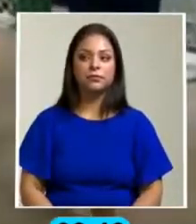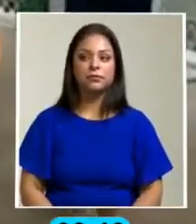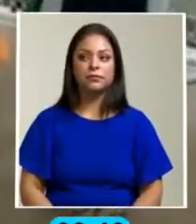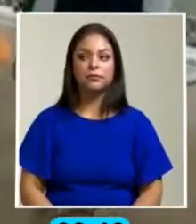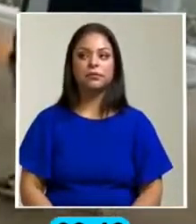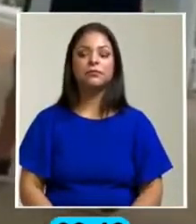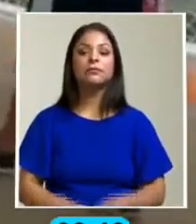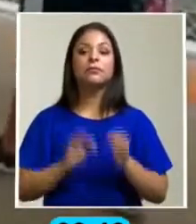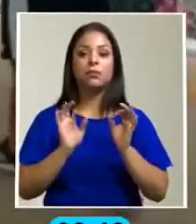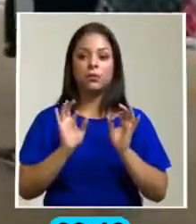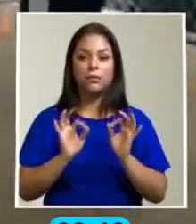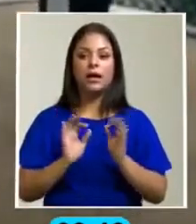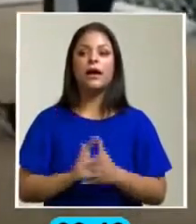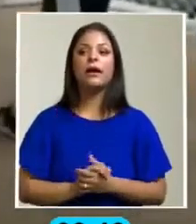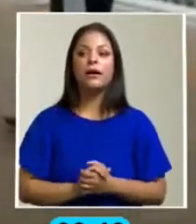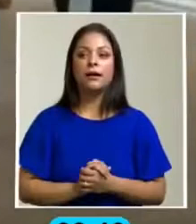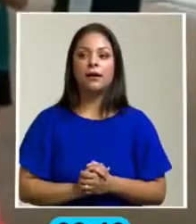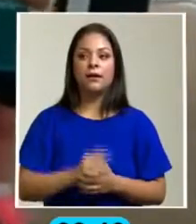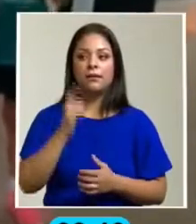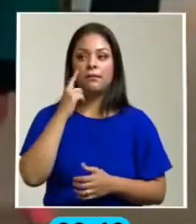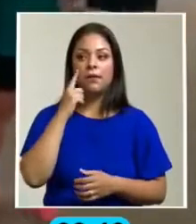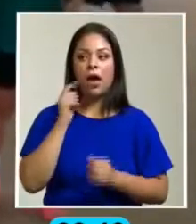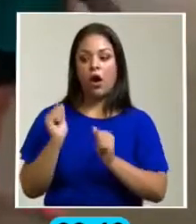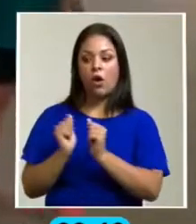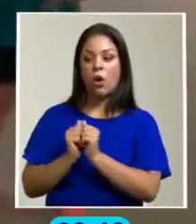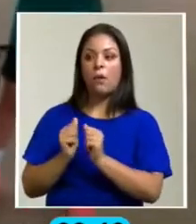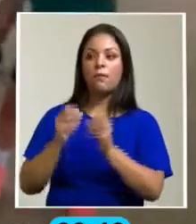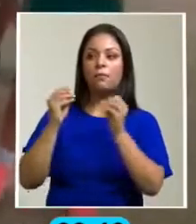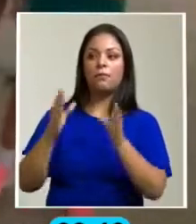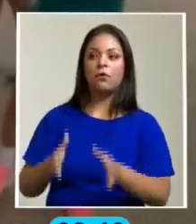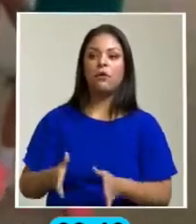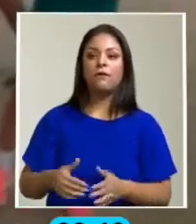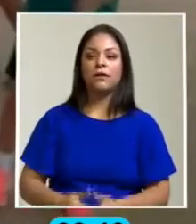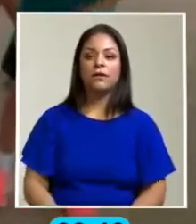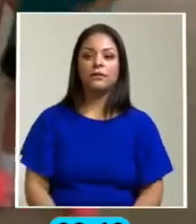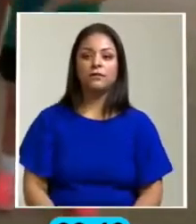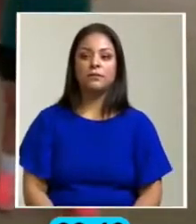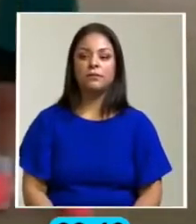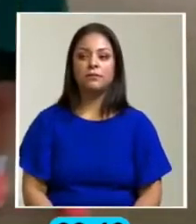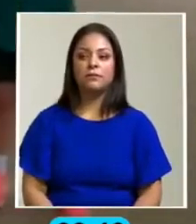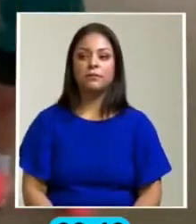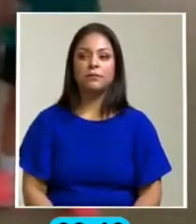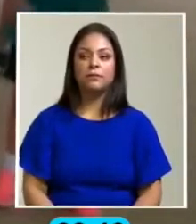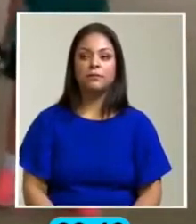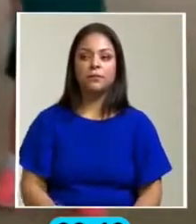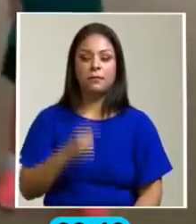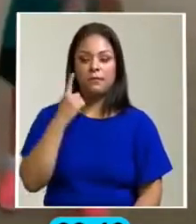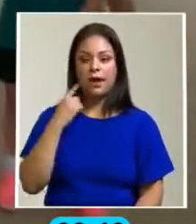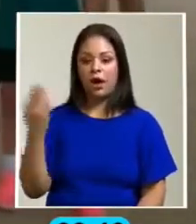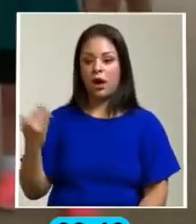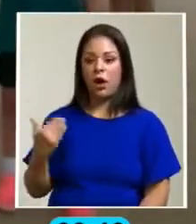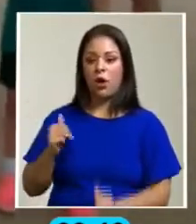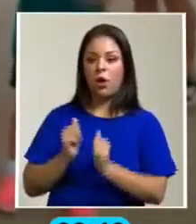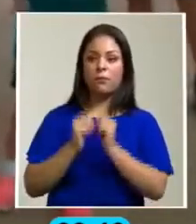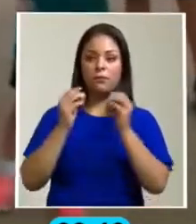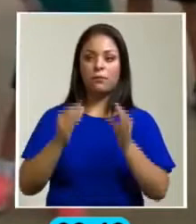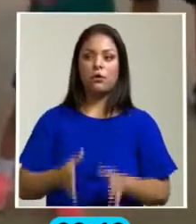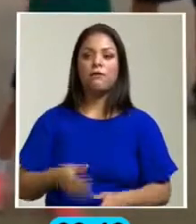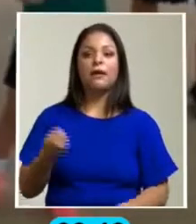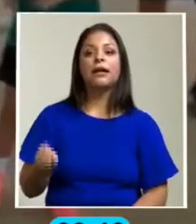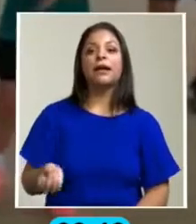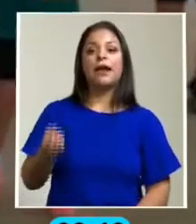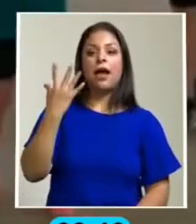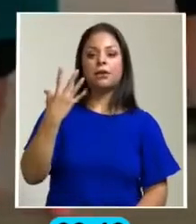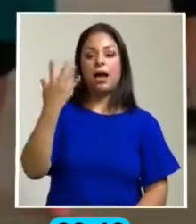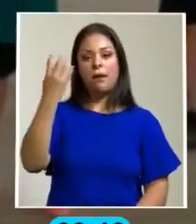lugar, aquí a la par del profe. Viene Sofi, camina hacia el profe. Ok, lanza y apaña, Sofi. Con ambas